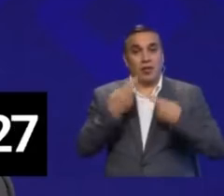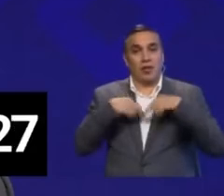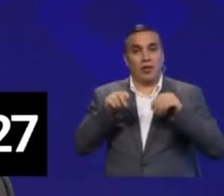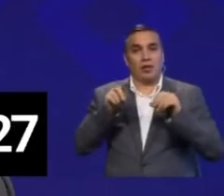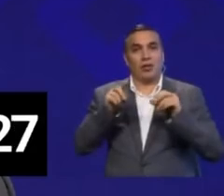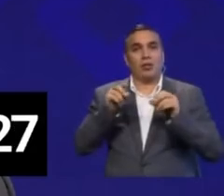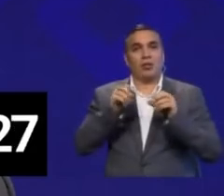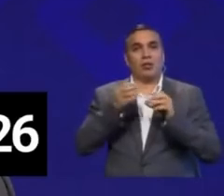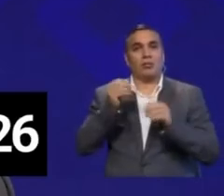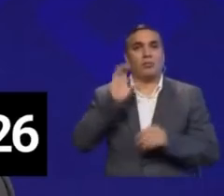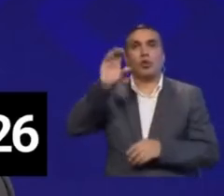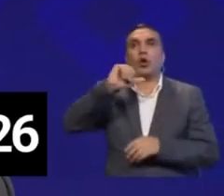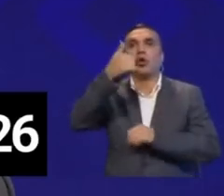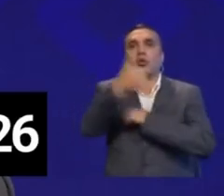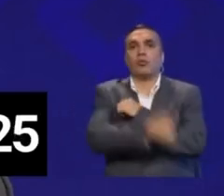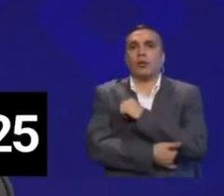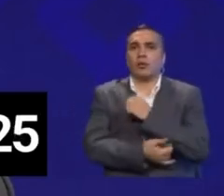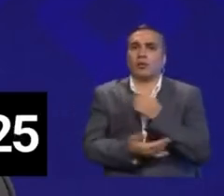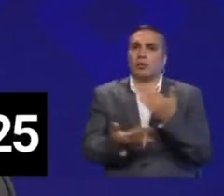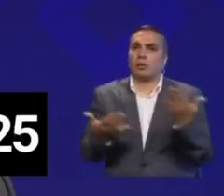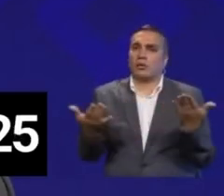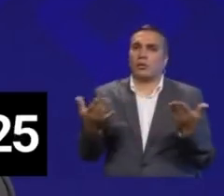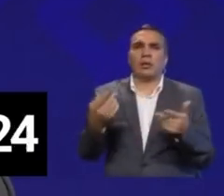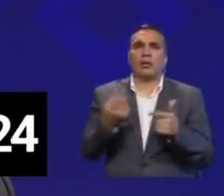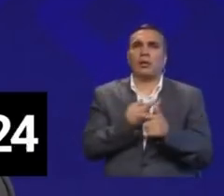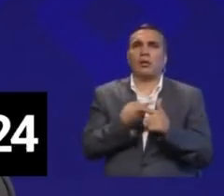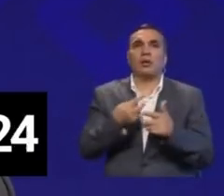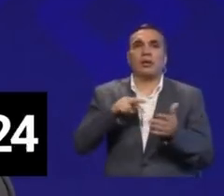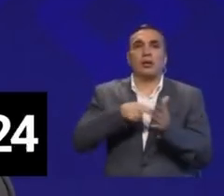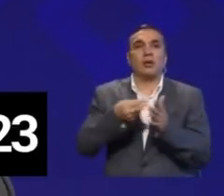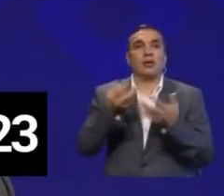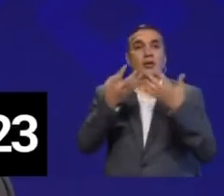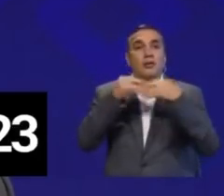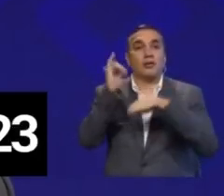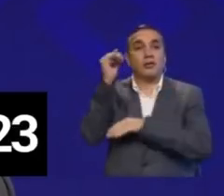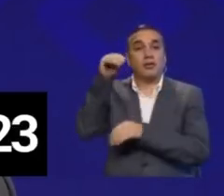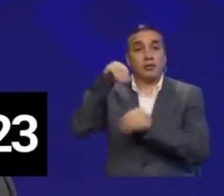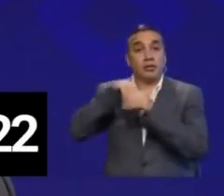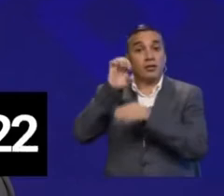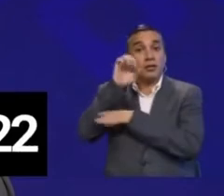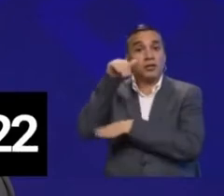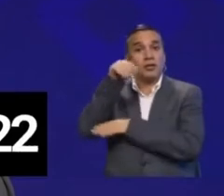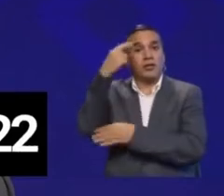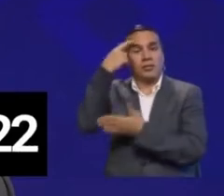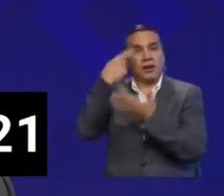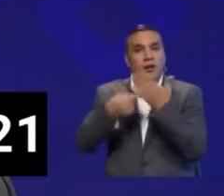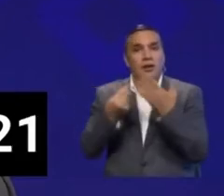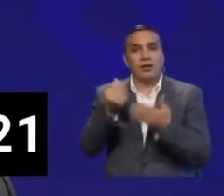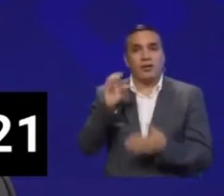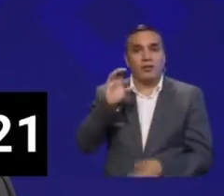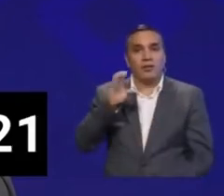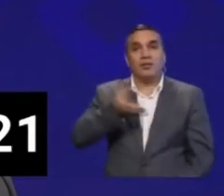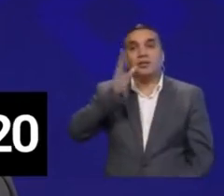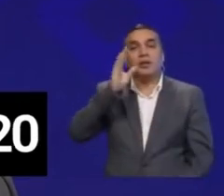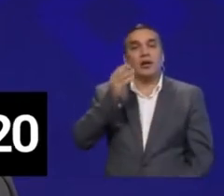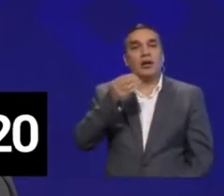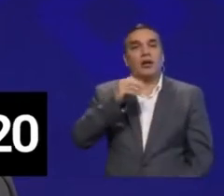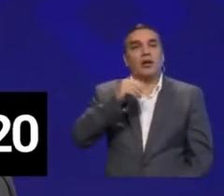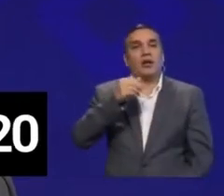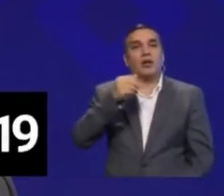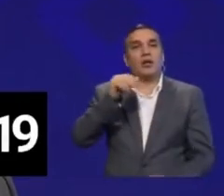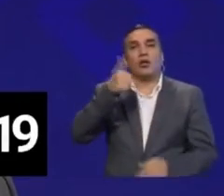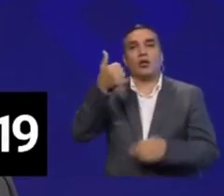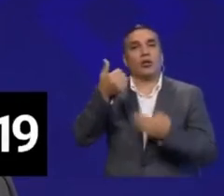afuera. Descomoditizar el país. ¿Qué quiere decir? Traer industrias acá para que no salga el cobre solo, sino salga